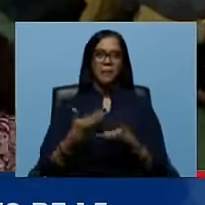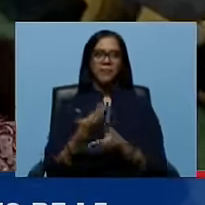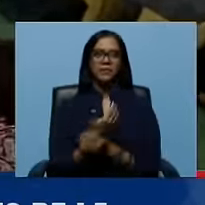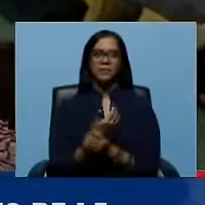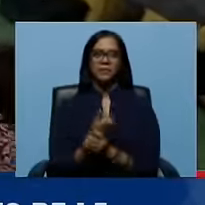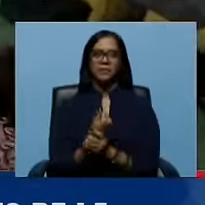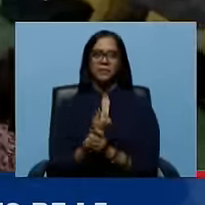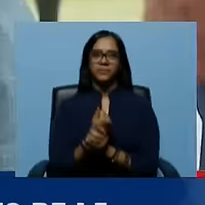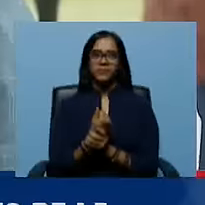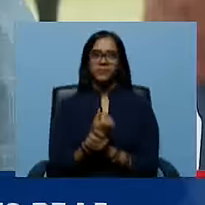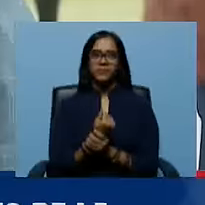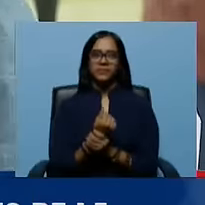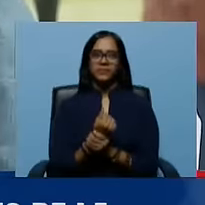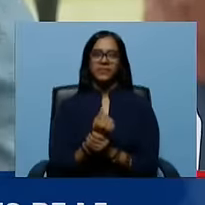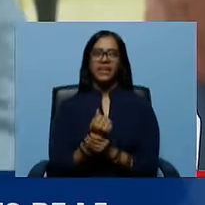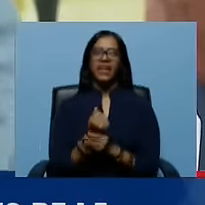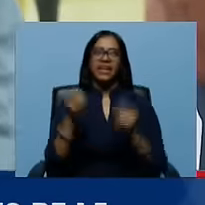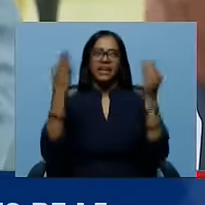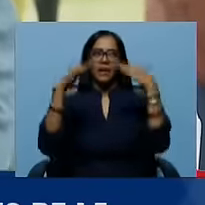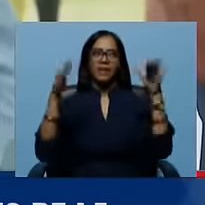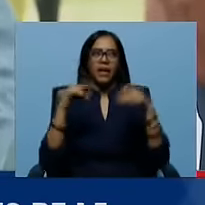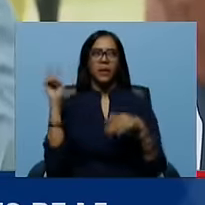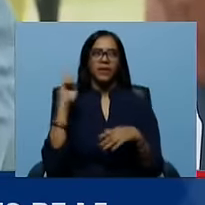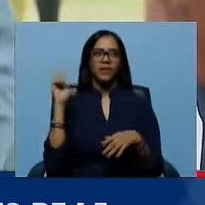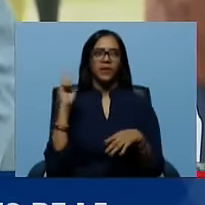las Navidades venezolanas.